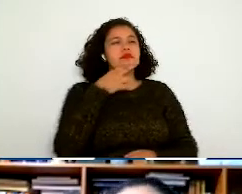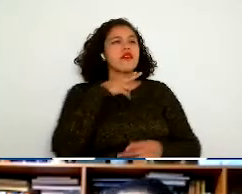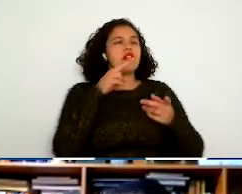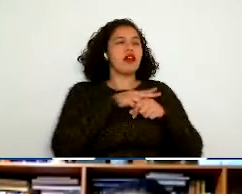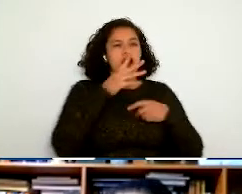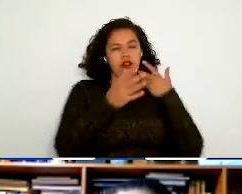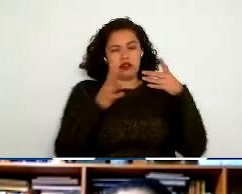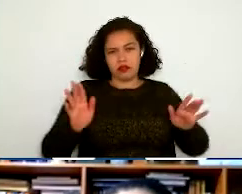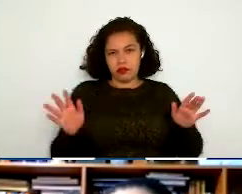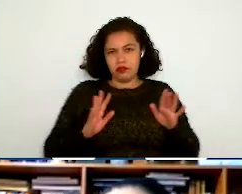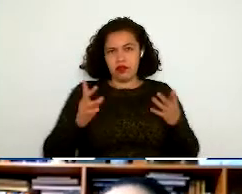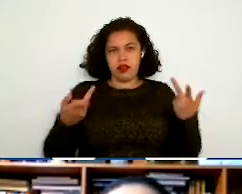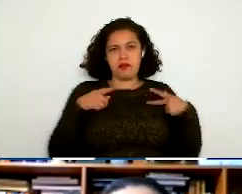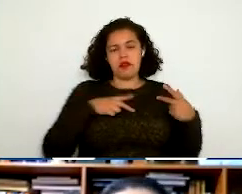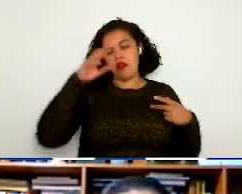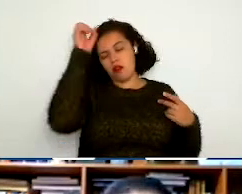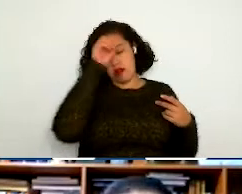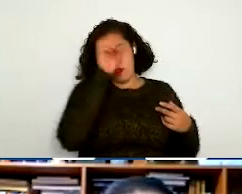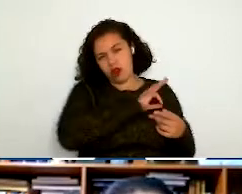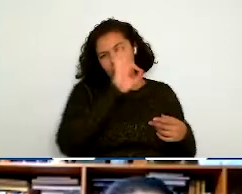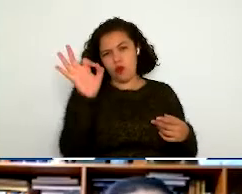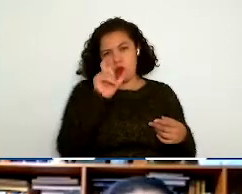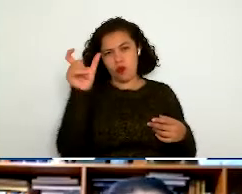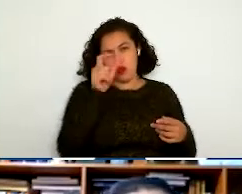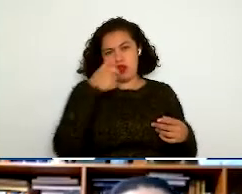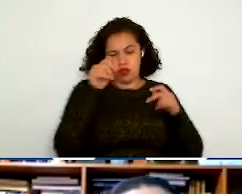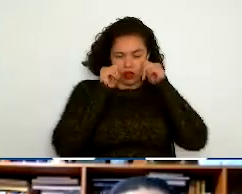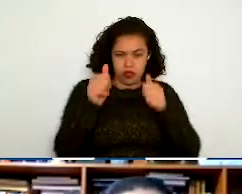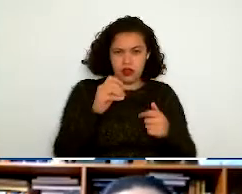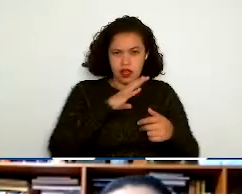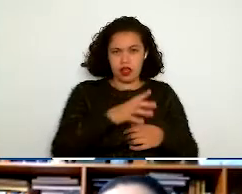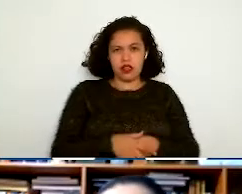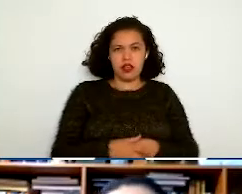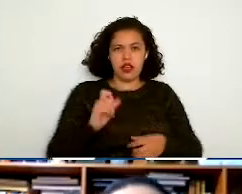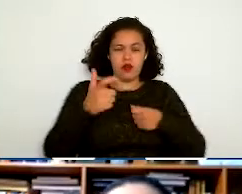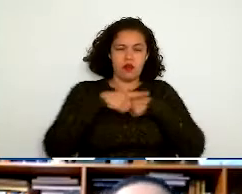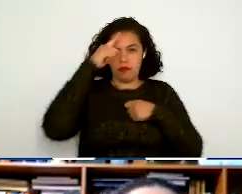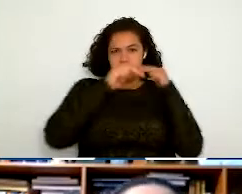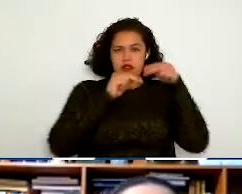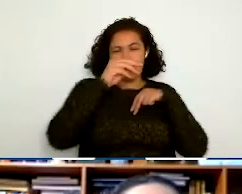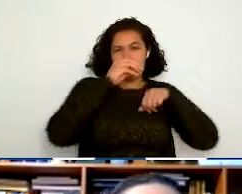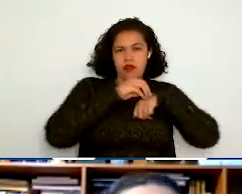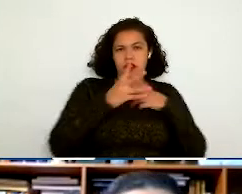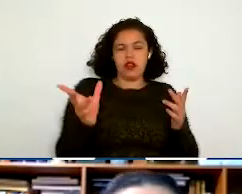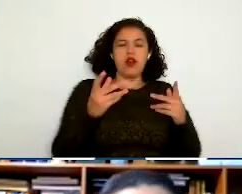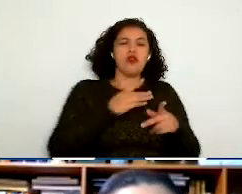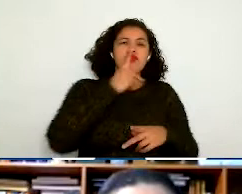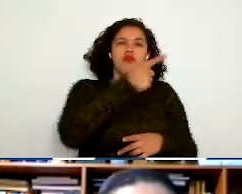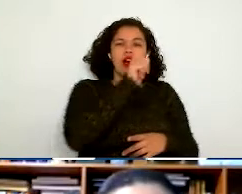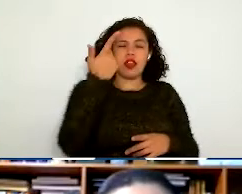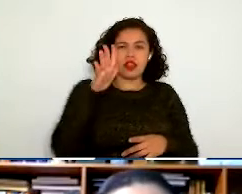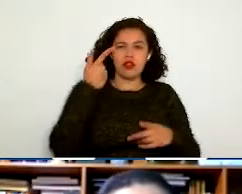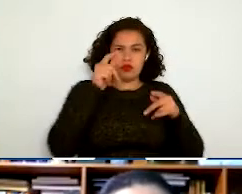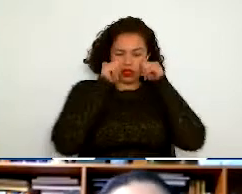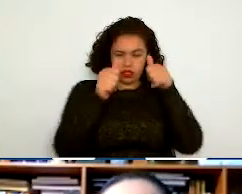la persona sobre la atención que di. No tanto en una cuestión de medir, ¿no? Del 1 al 10, ¿cómo fue su atención, por